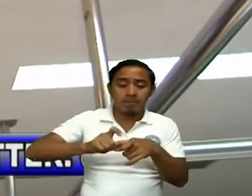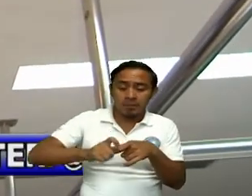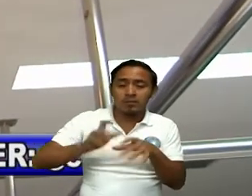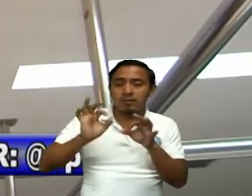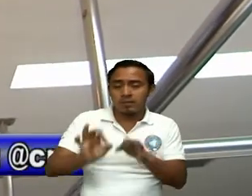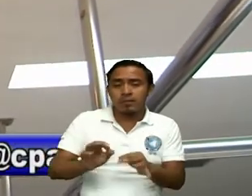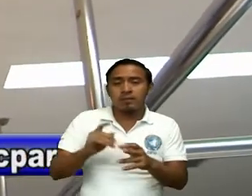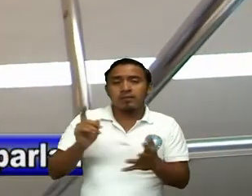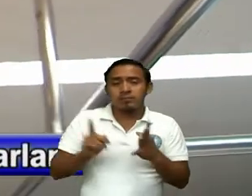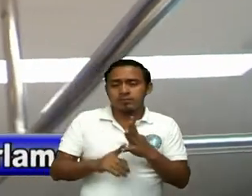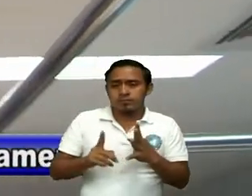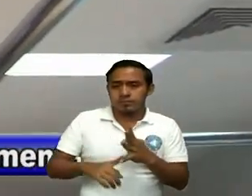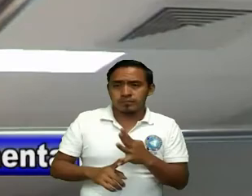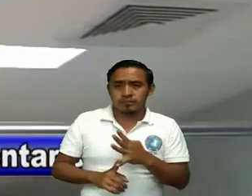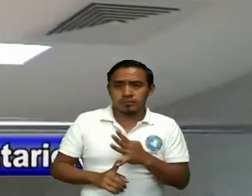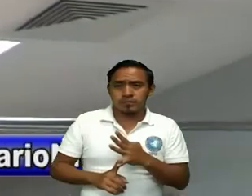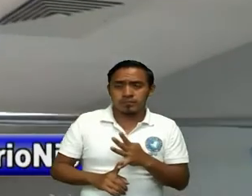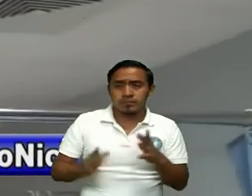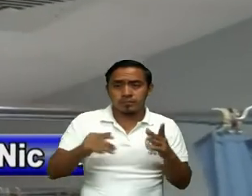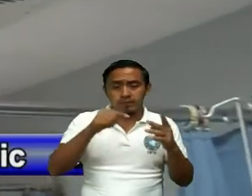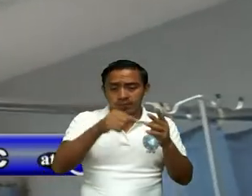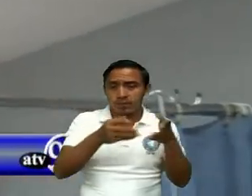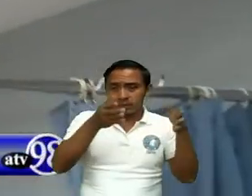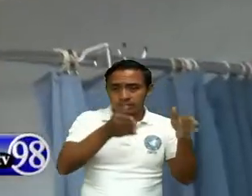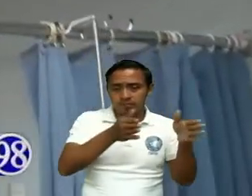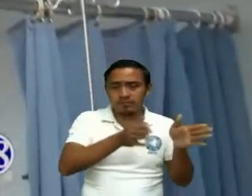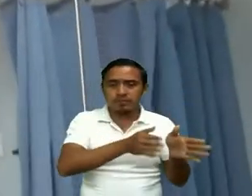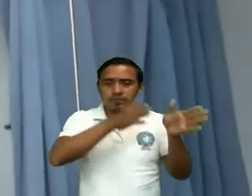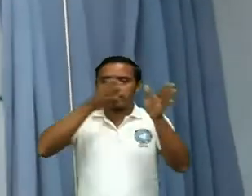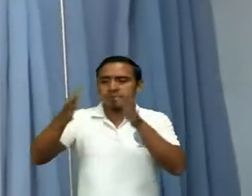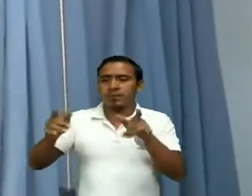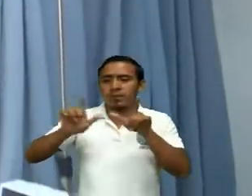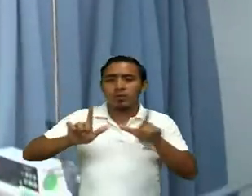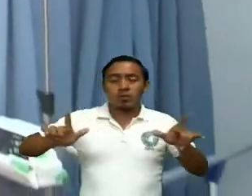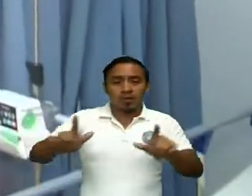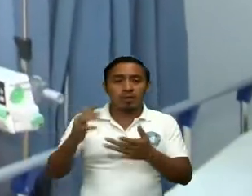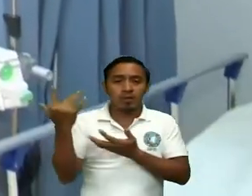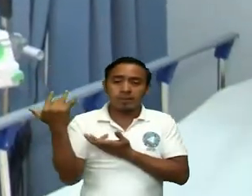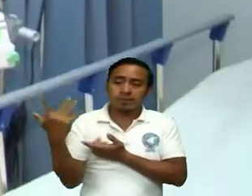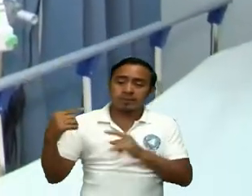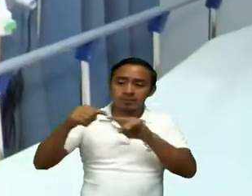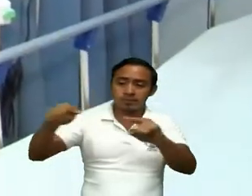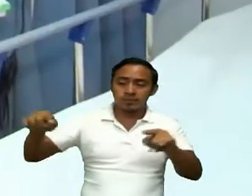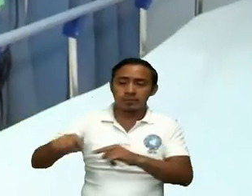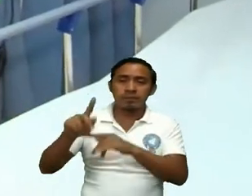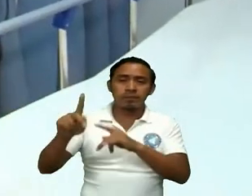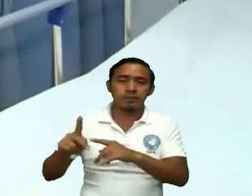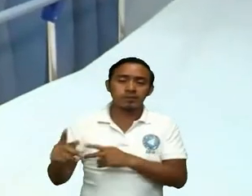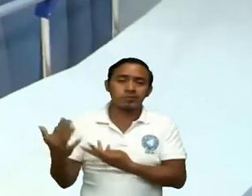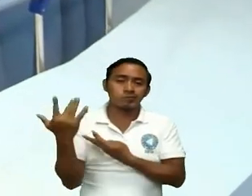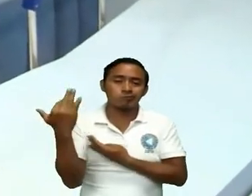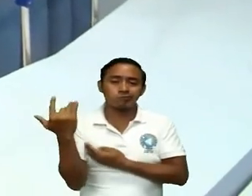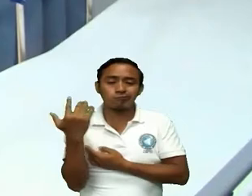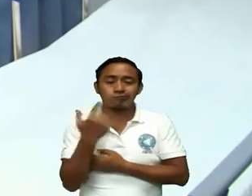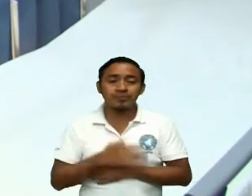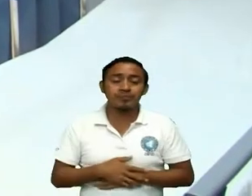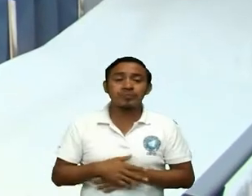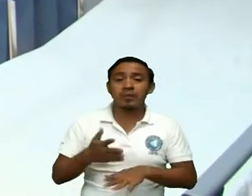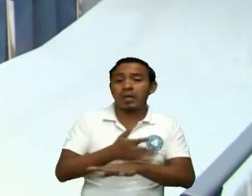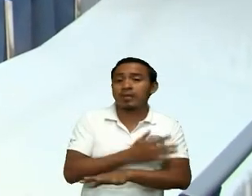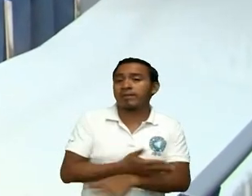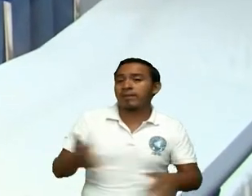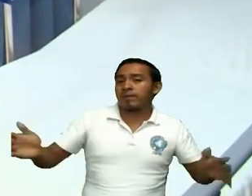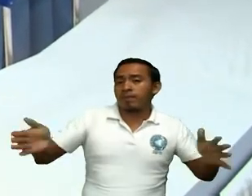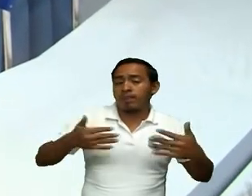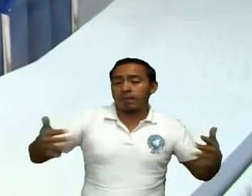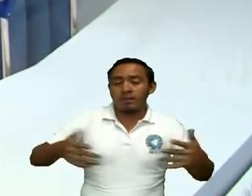la obra colindante a esta es una sala de espera para el familiar de paciente. Anteriormente no